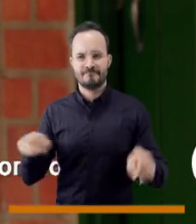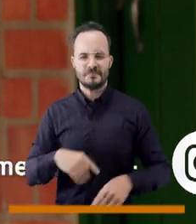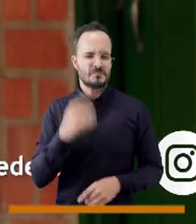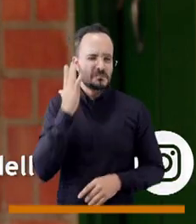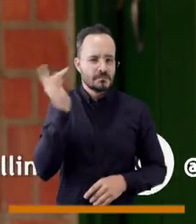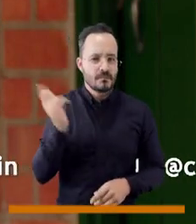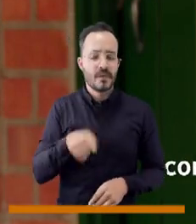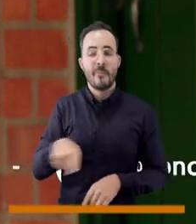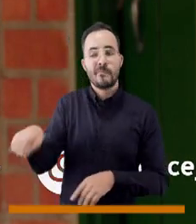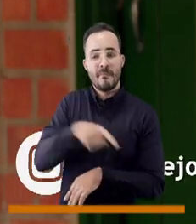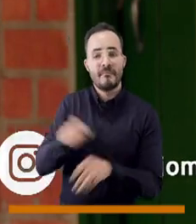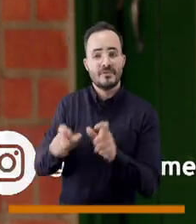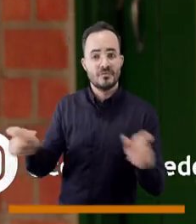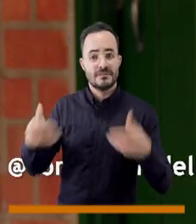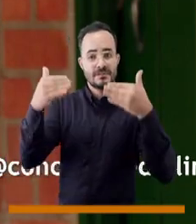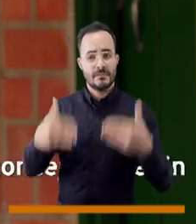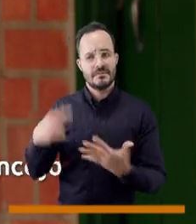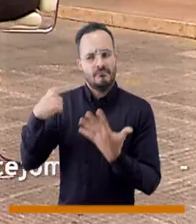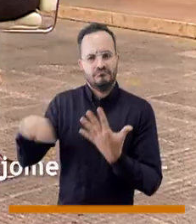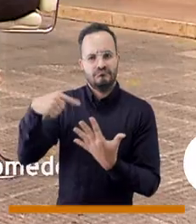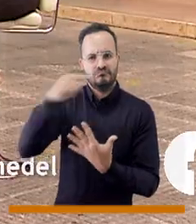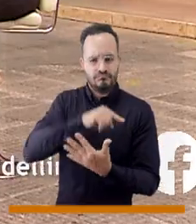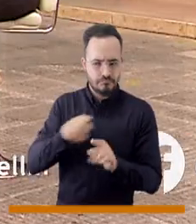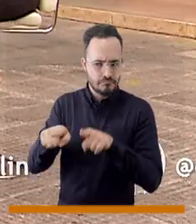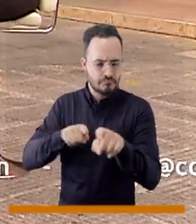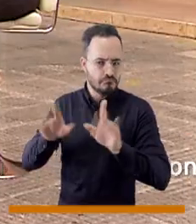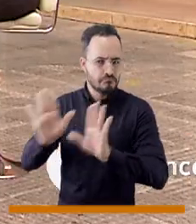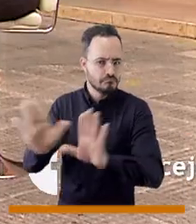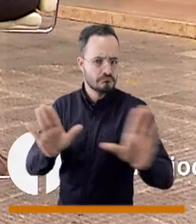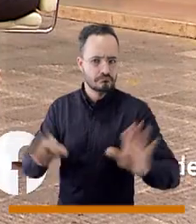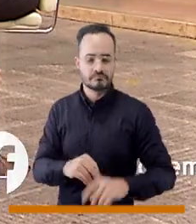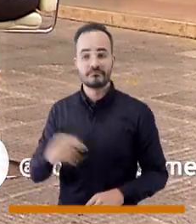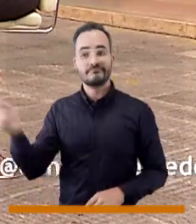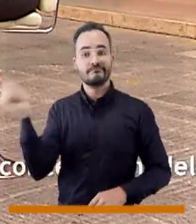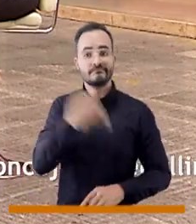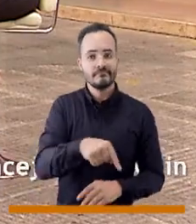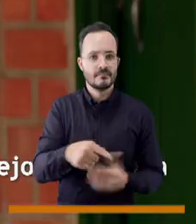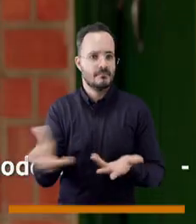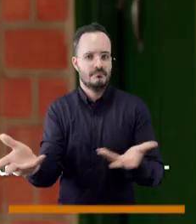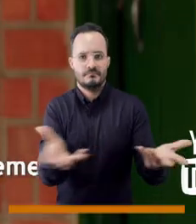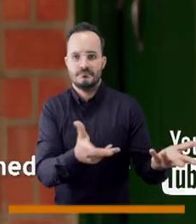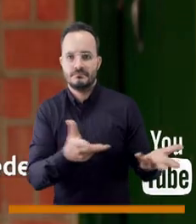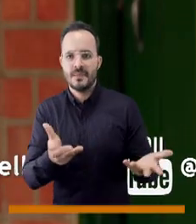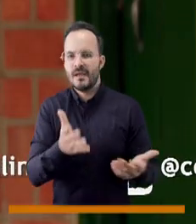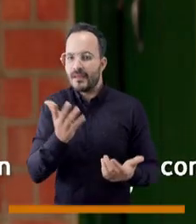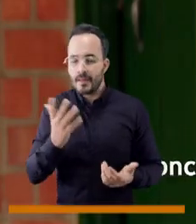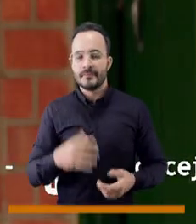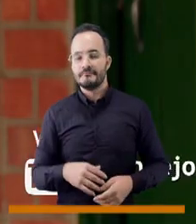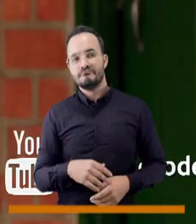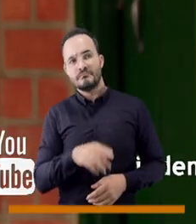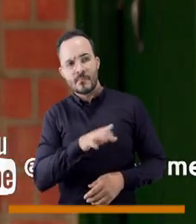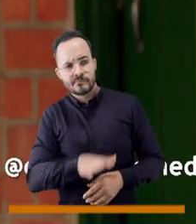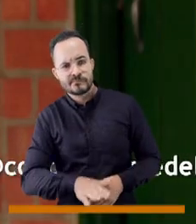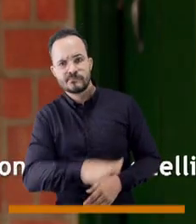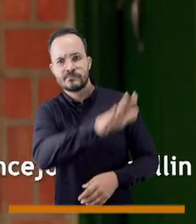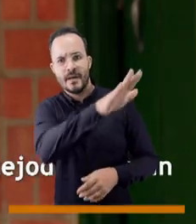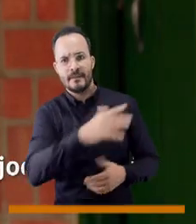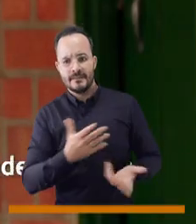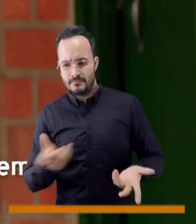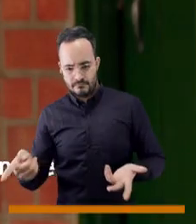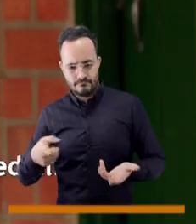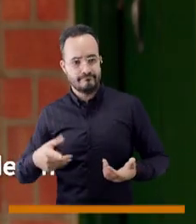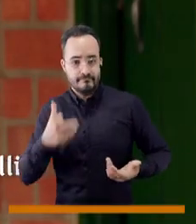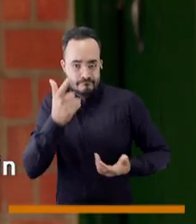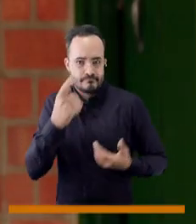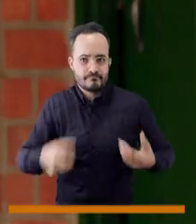avances que hay gente con varias discapacidades que van y no tienen una plataforma para subir